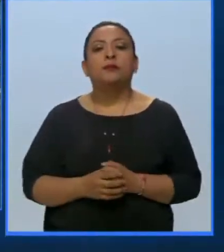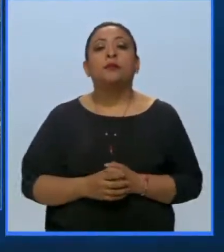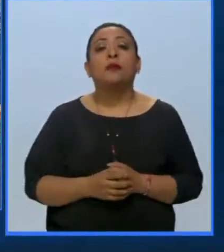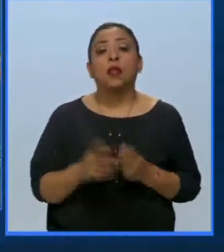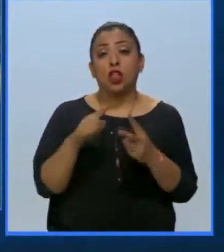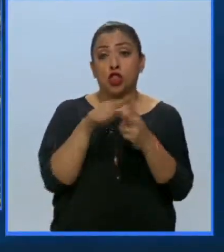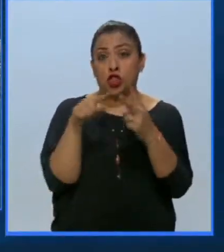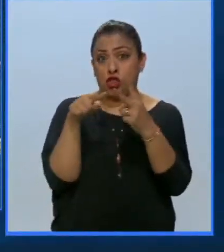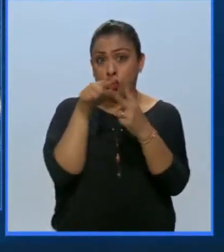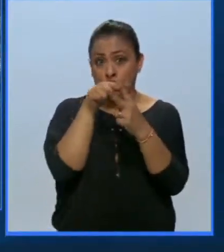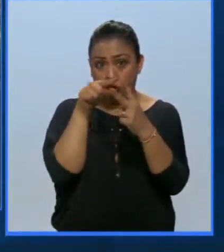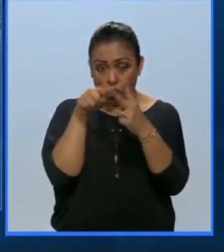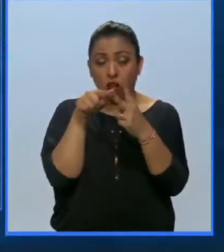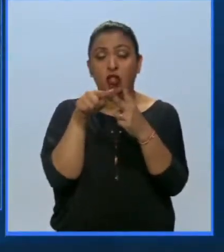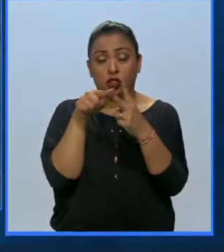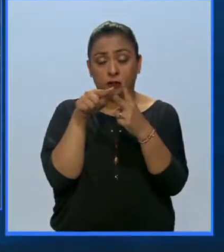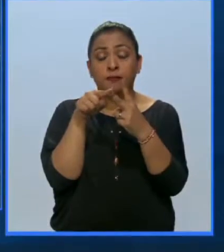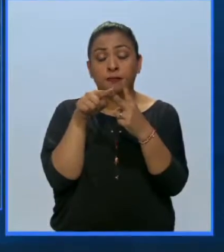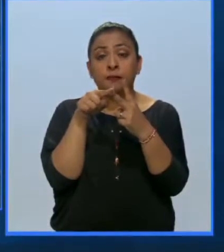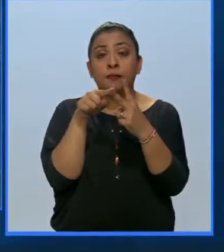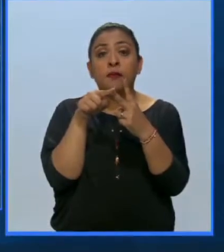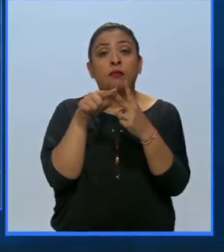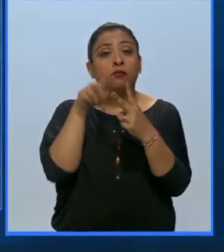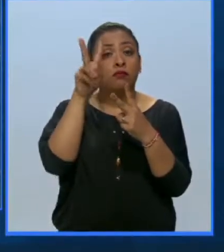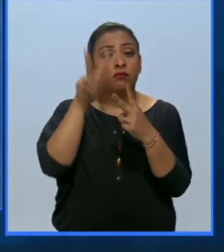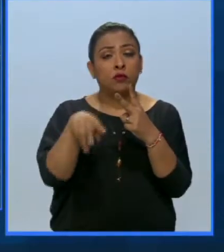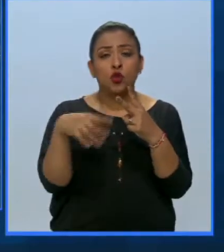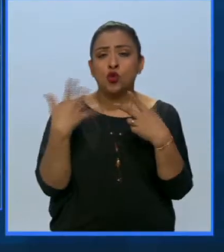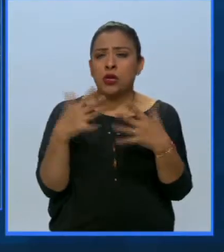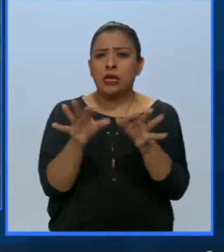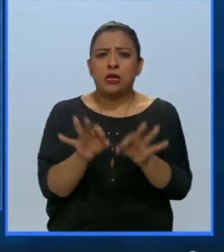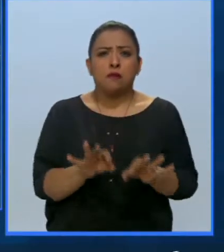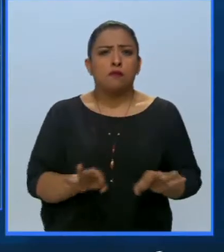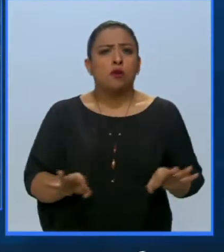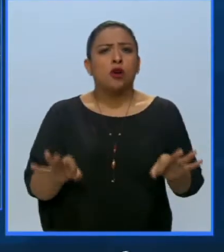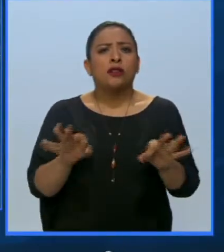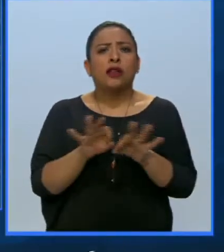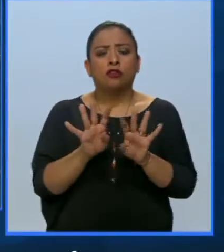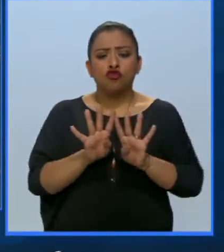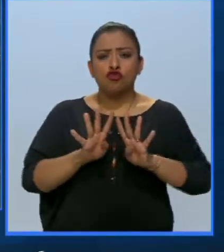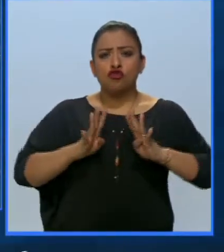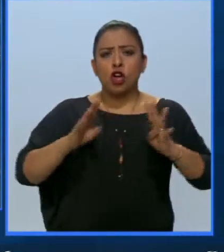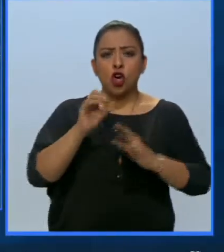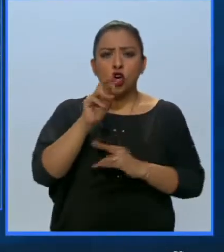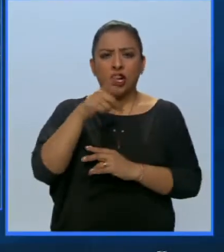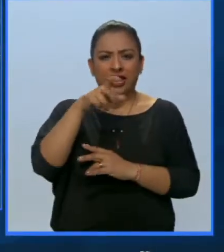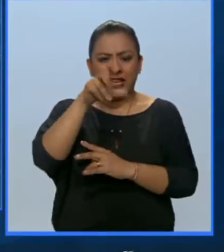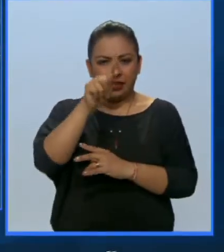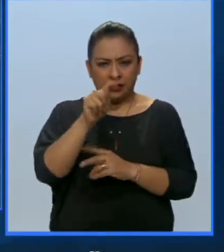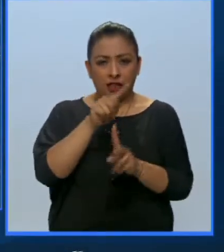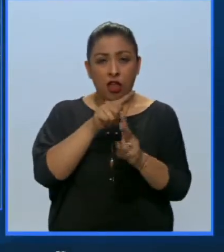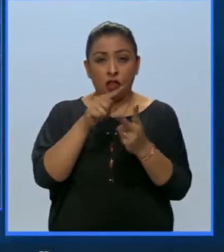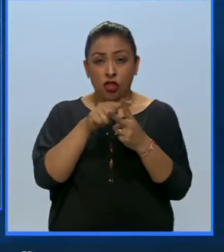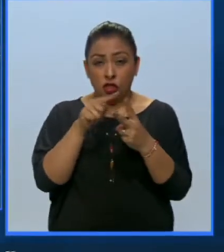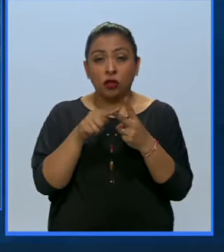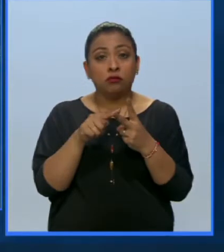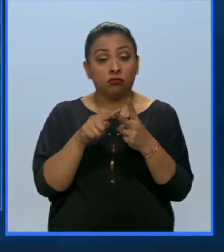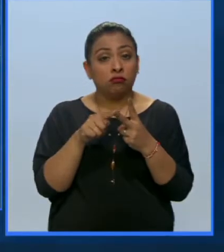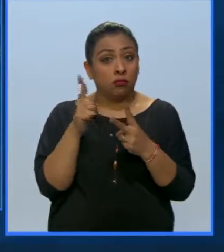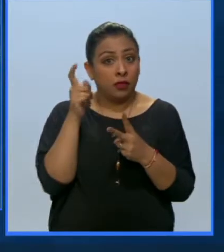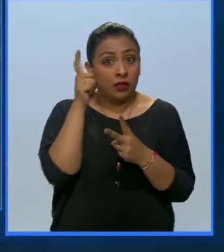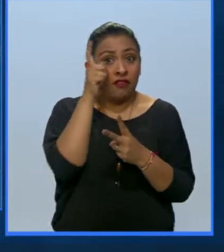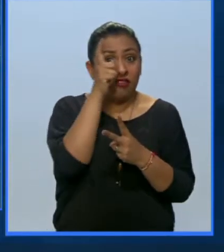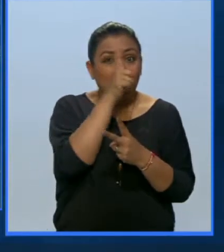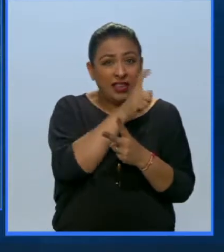Son dos obras de gran envergadura orquestal, son dos obras considerablemente complejas, son dos